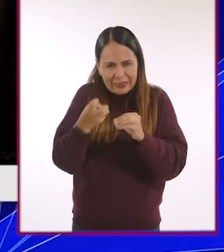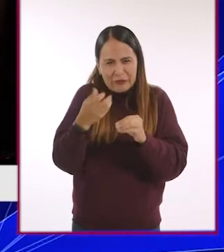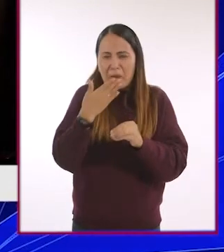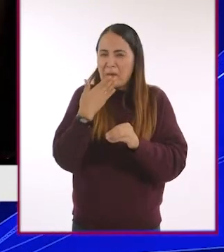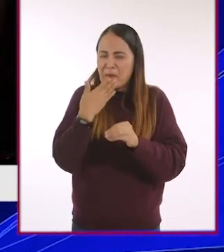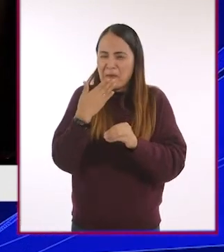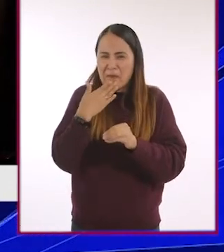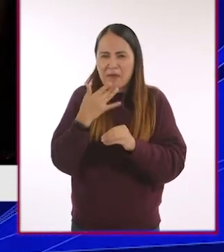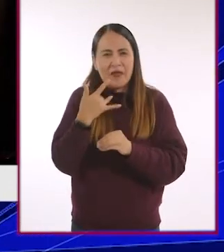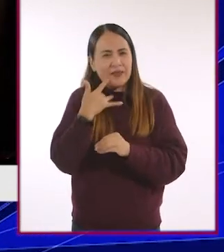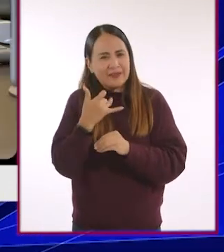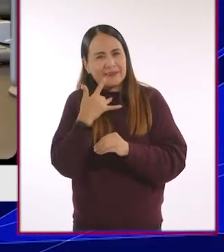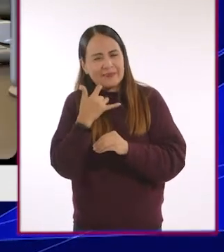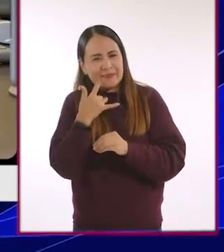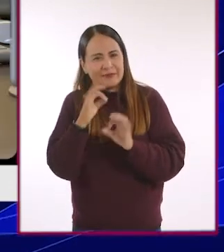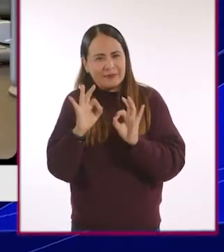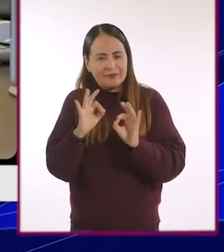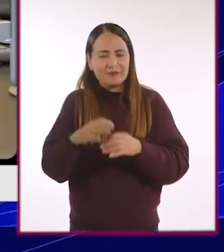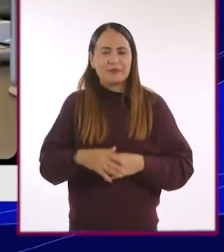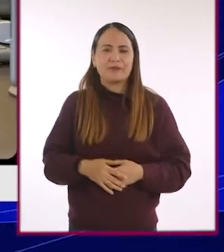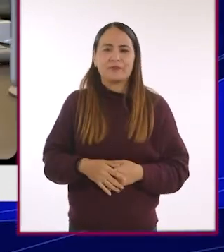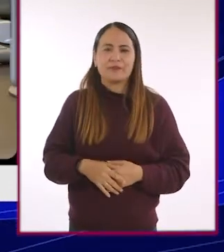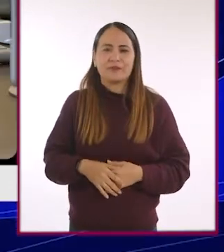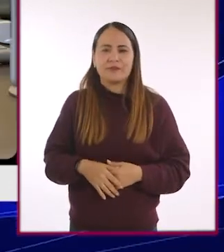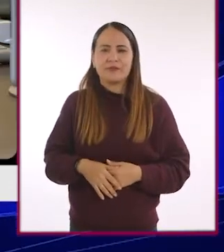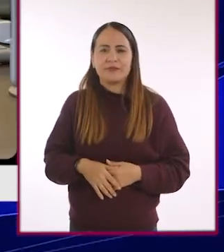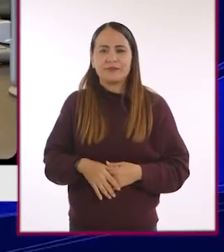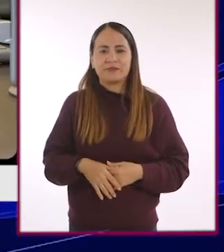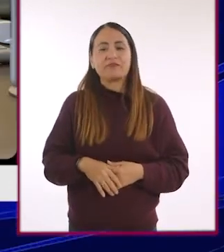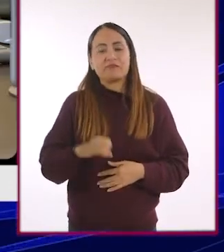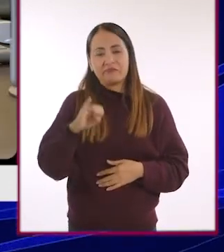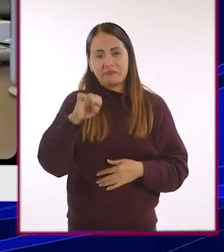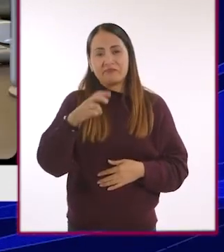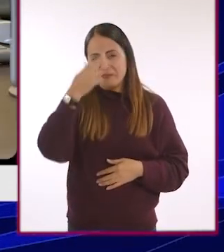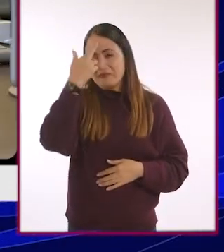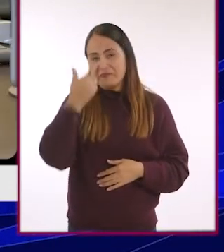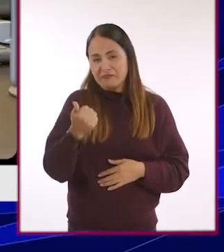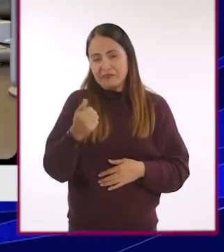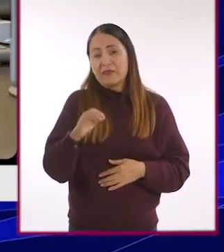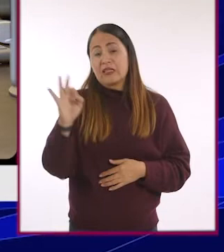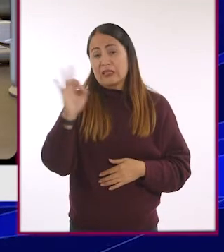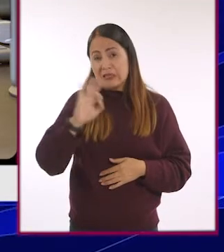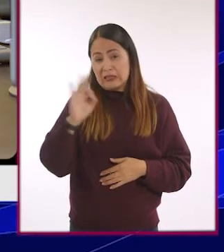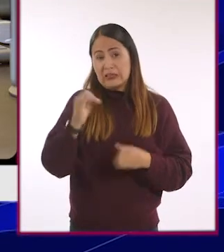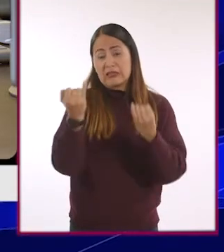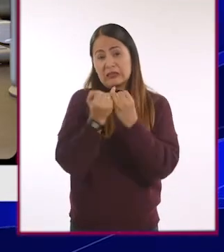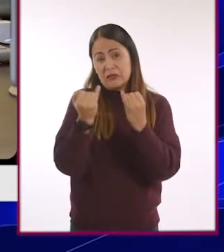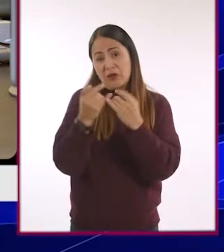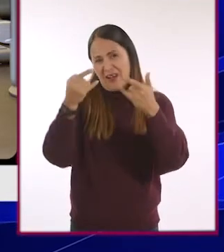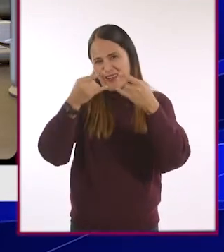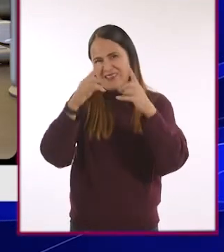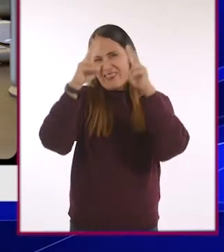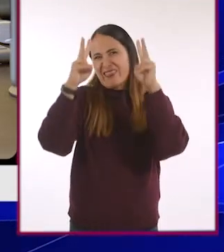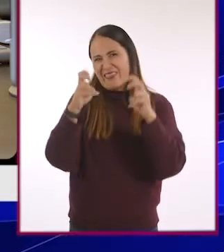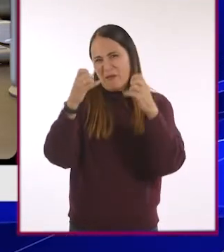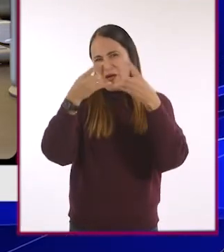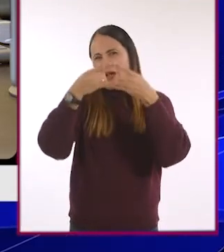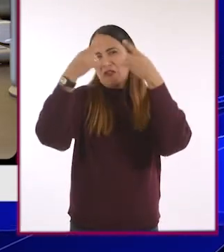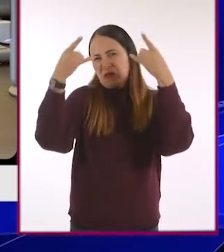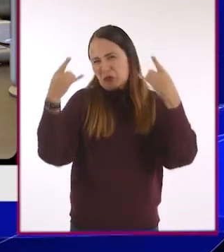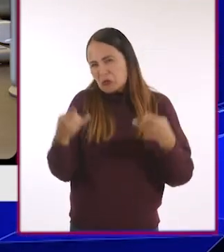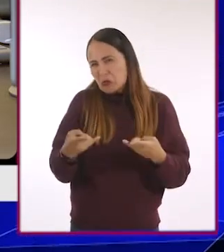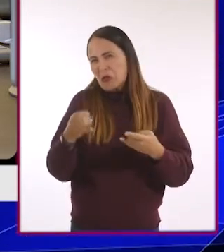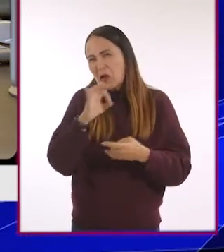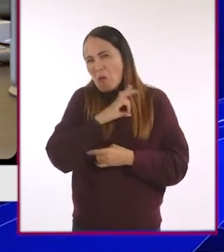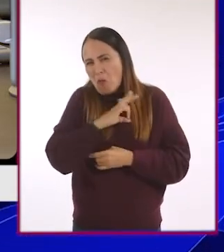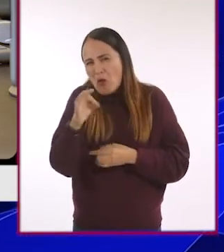muy divertida, ¿no? Sí, claro, me imagino. Y yo creo que también para las cuestiones de historia, ¿no? Puede ser bastante útil si